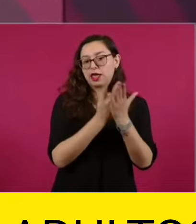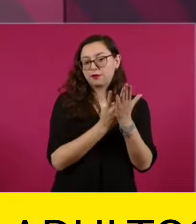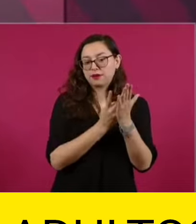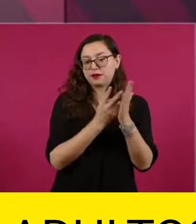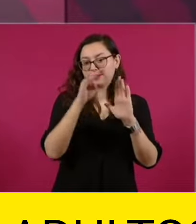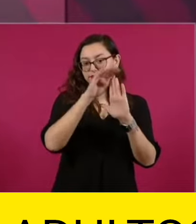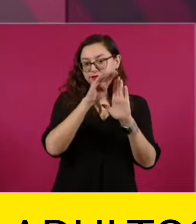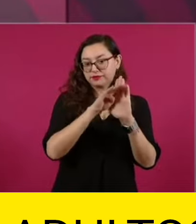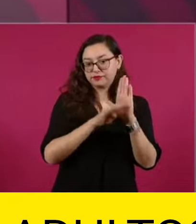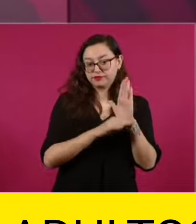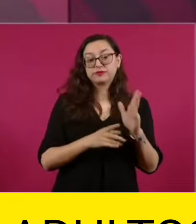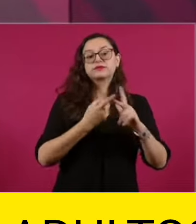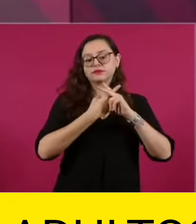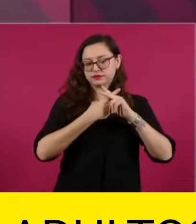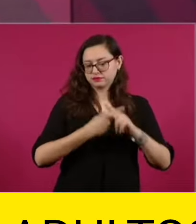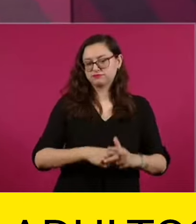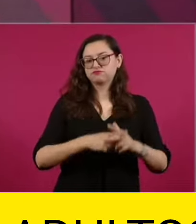luego